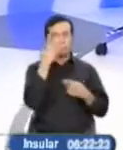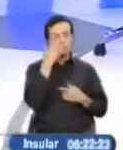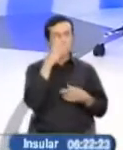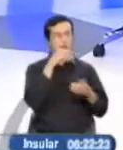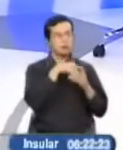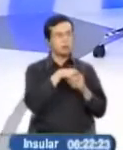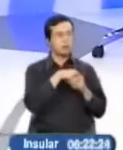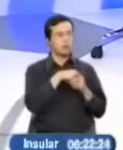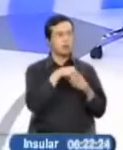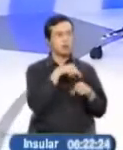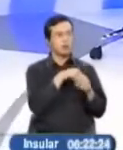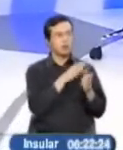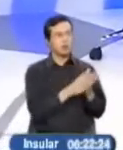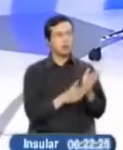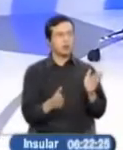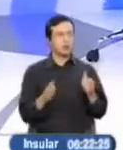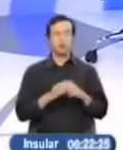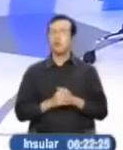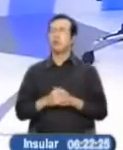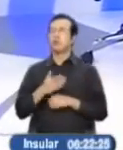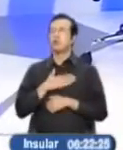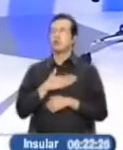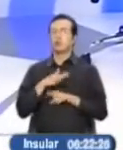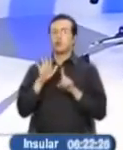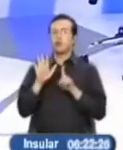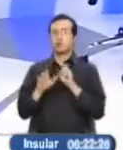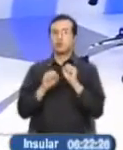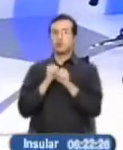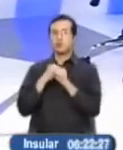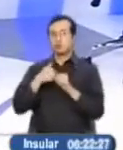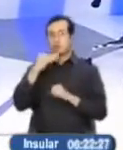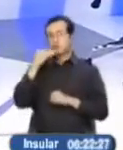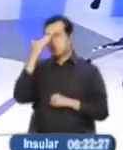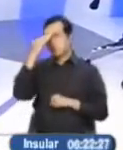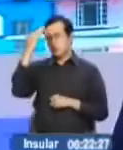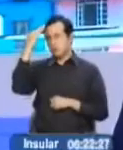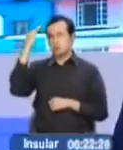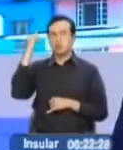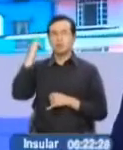¿De qué tiempo estamos hablando? Yo estuve 6 años en Arabia Saudita